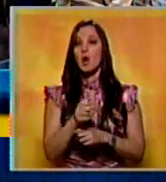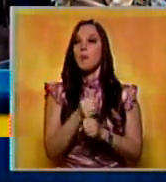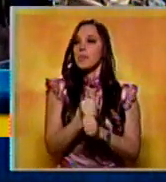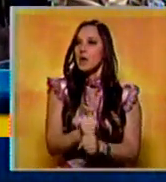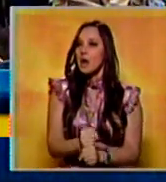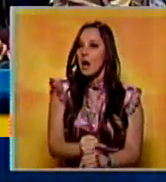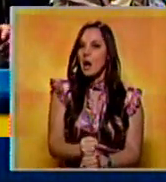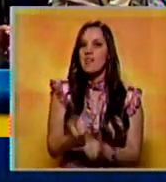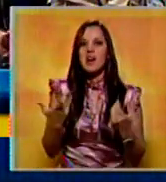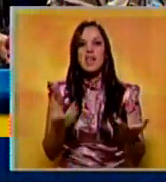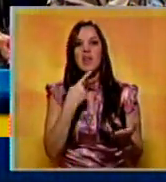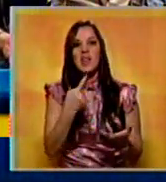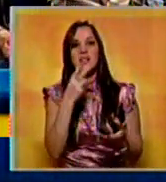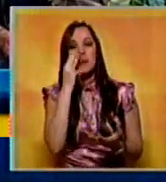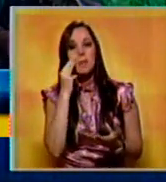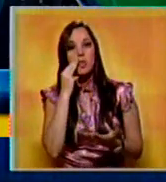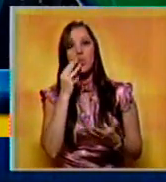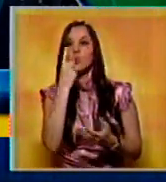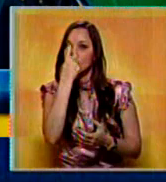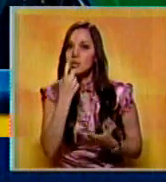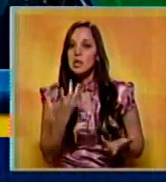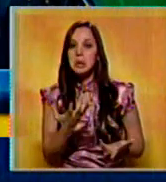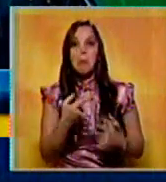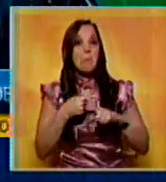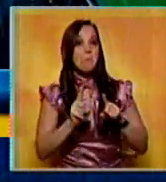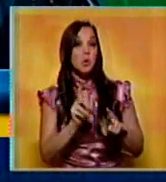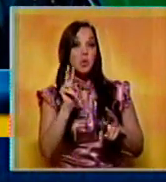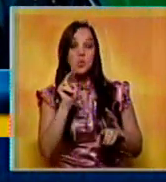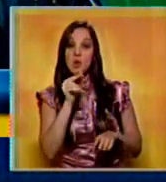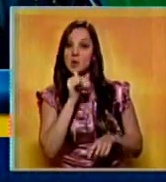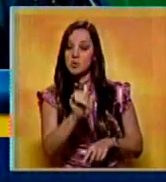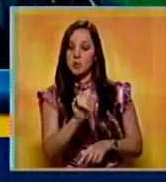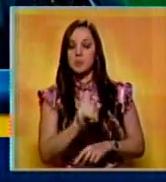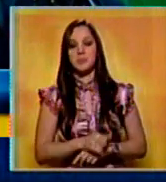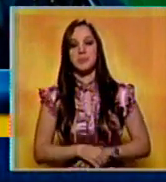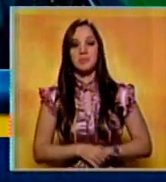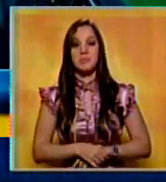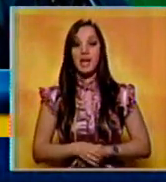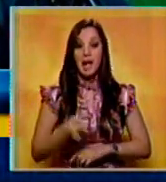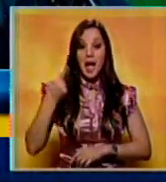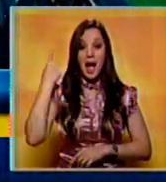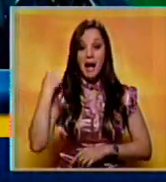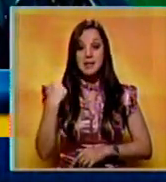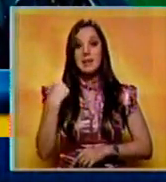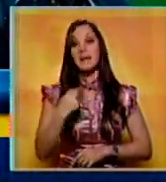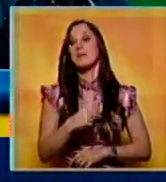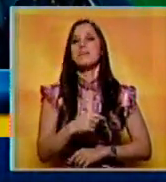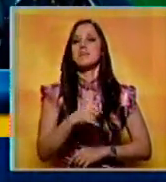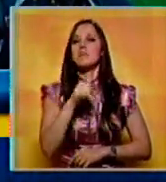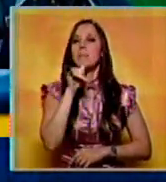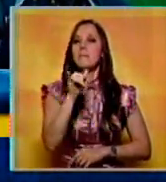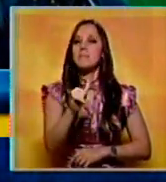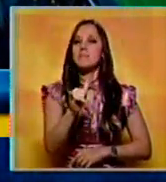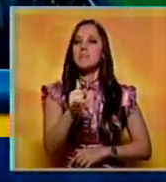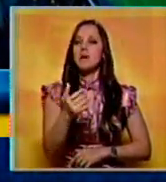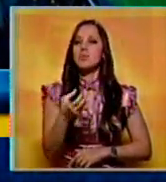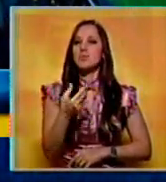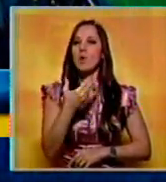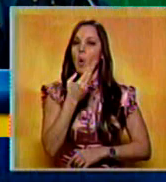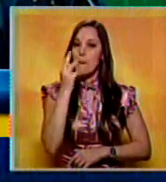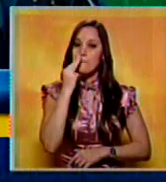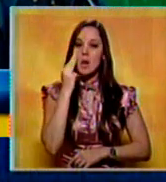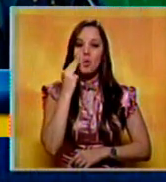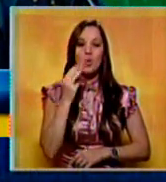anunció, según Roberto Enríquez. En su mensaje de ayer, el presidente Maduro dejó un reguero de incertidumbres.